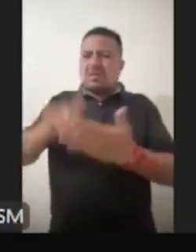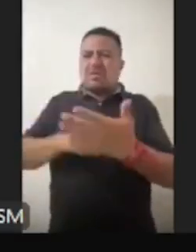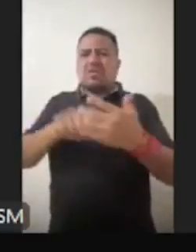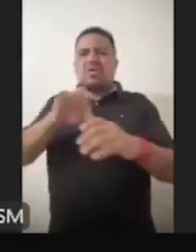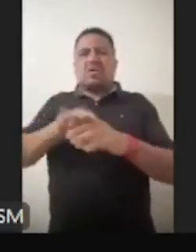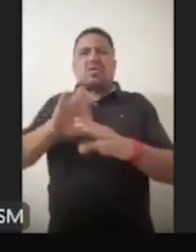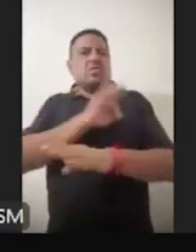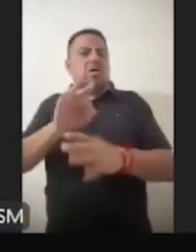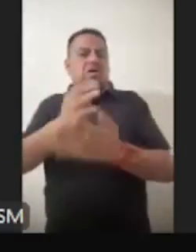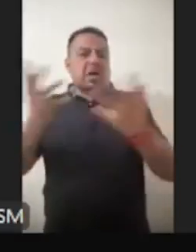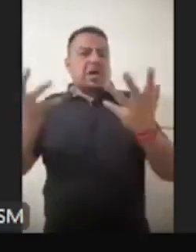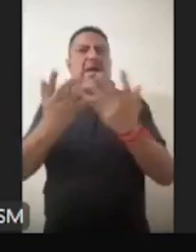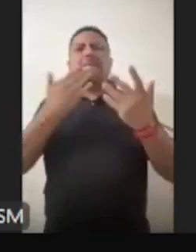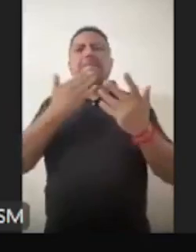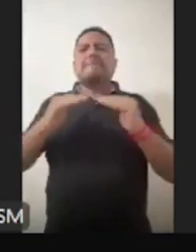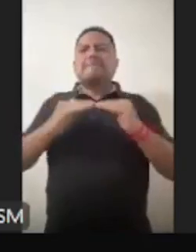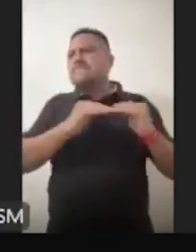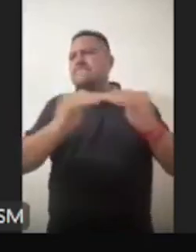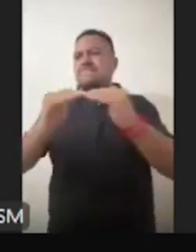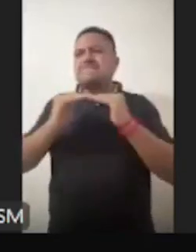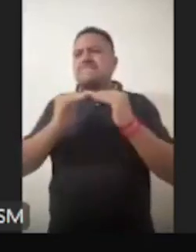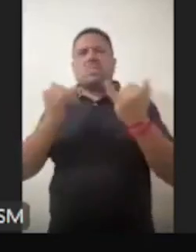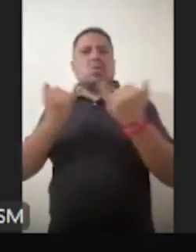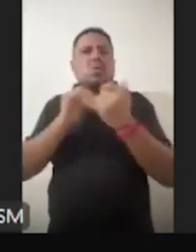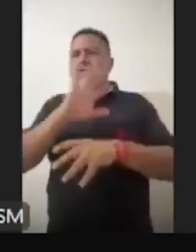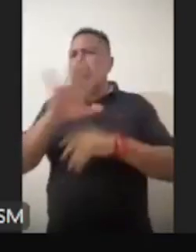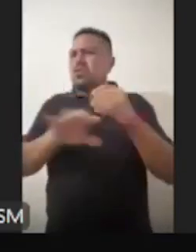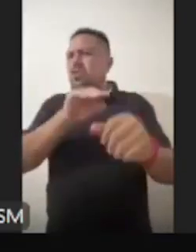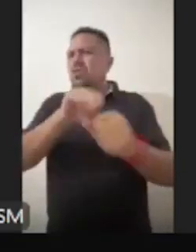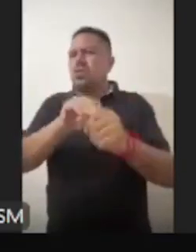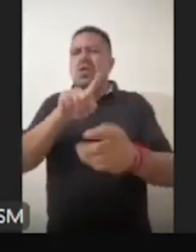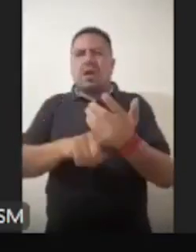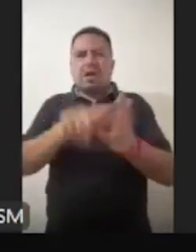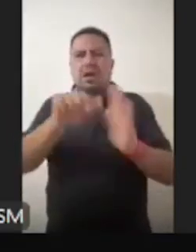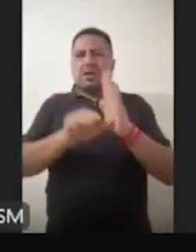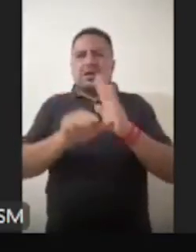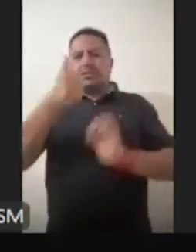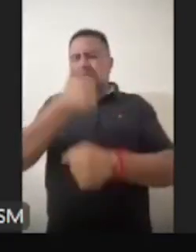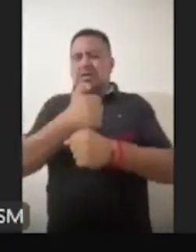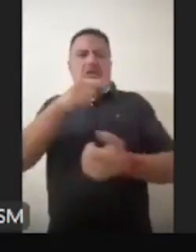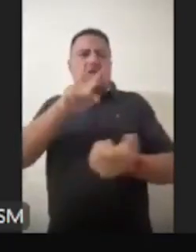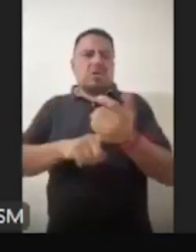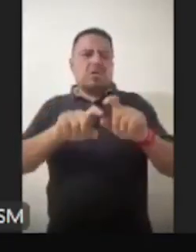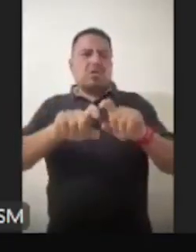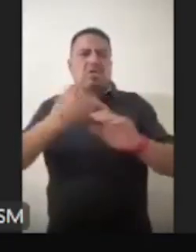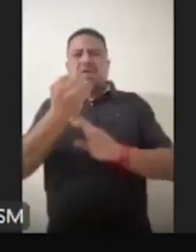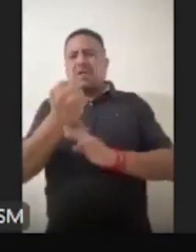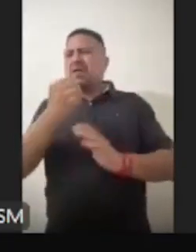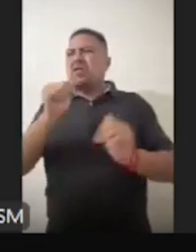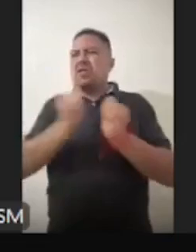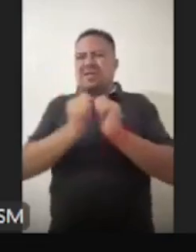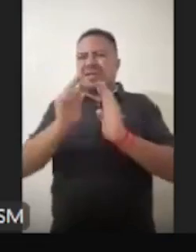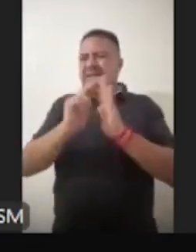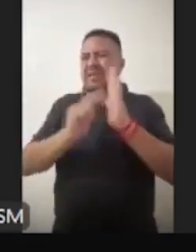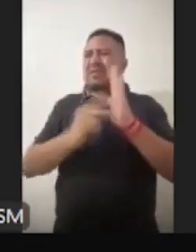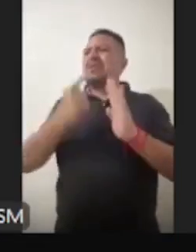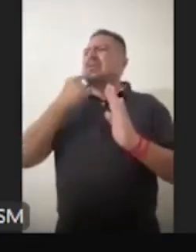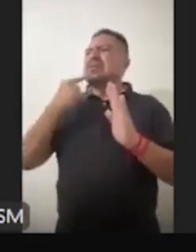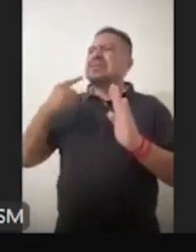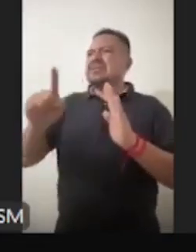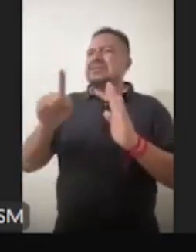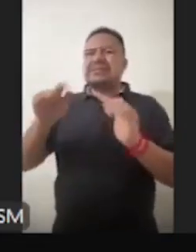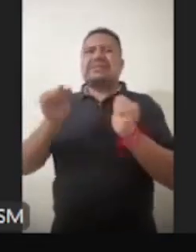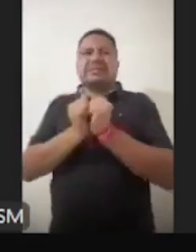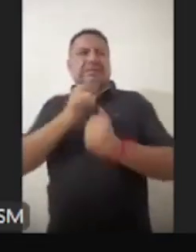desarrollara en condiciones de equidad, igualdad, de conformidad del artículo 6º, fracción novena del Reglamento de Quejas y Denuncias en materia de